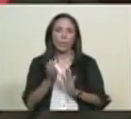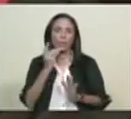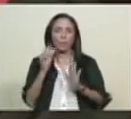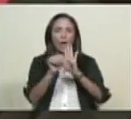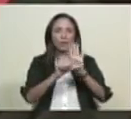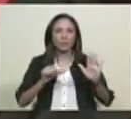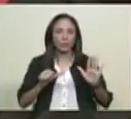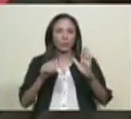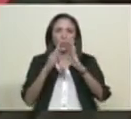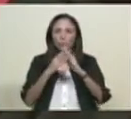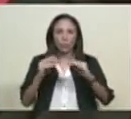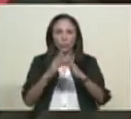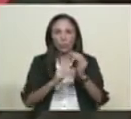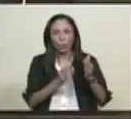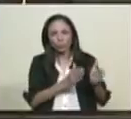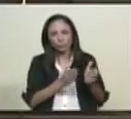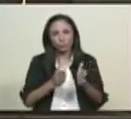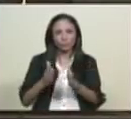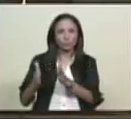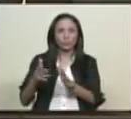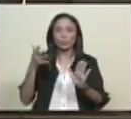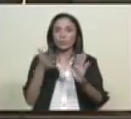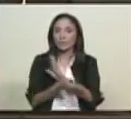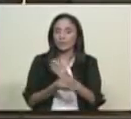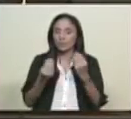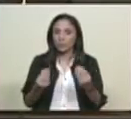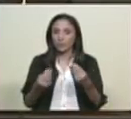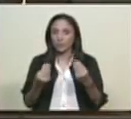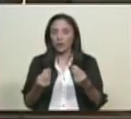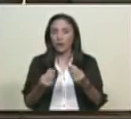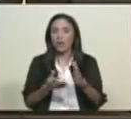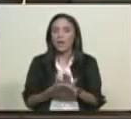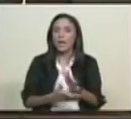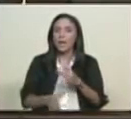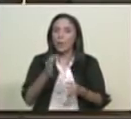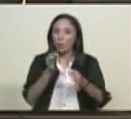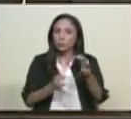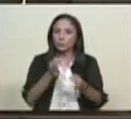país, verdaderamente ha sido un salto cualitativo